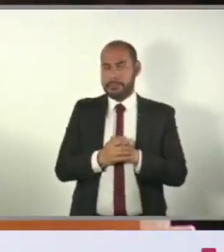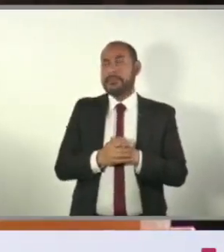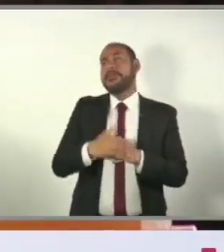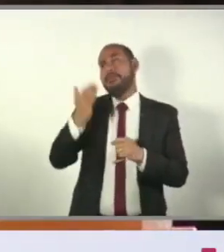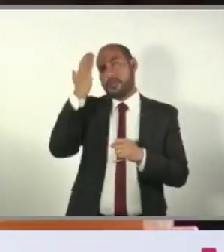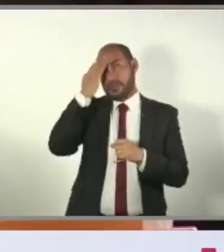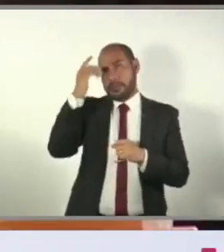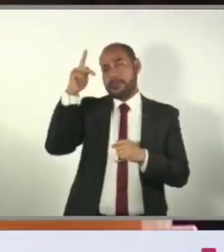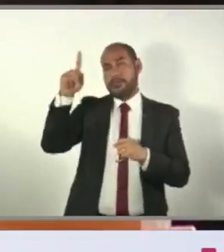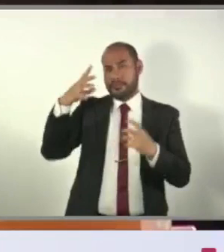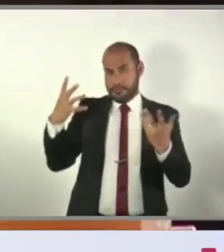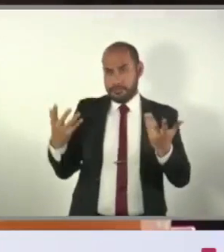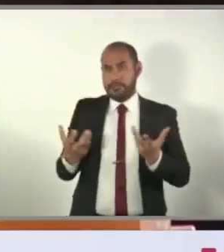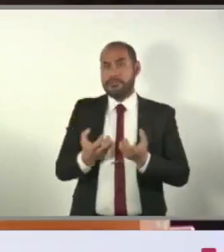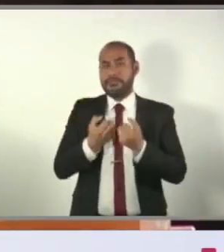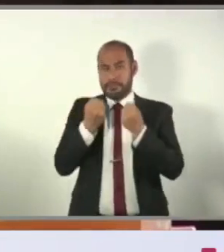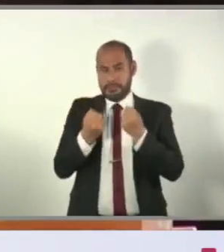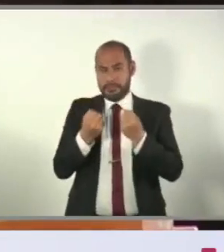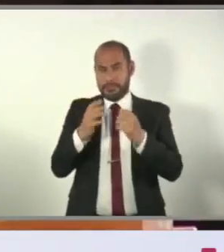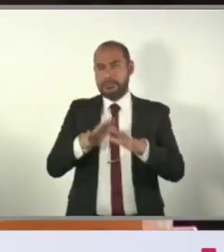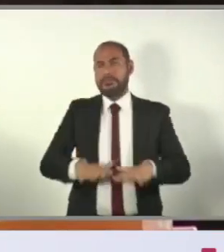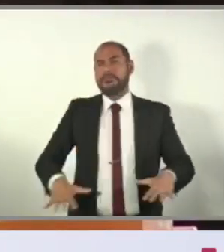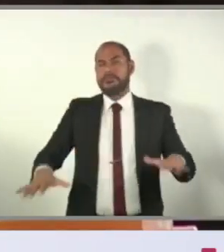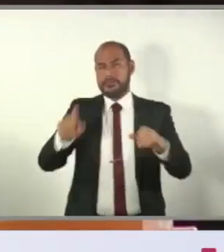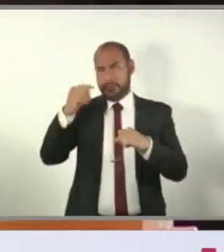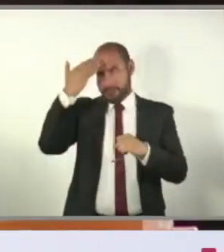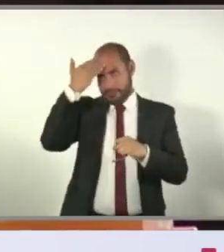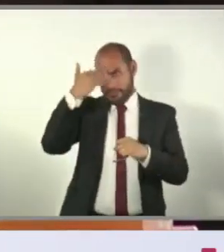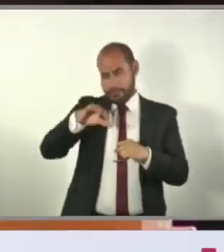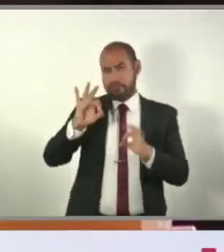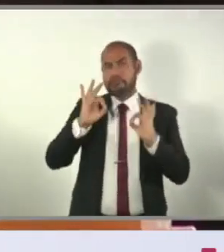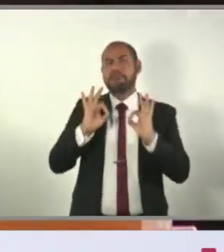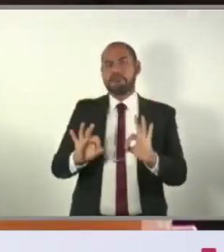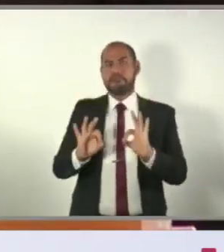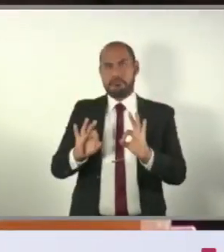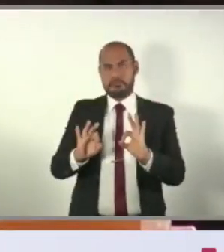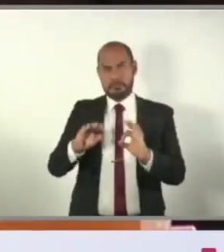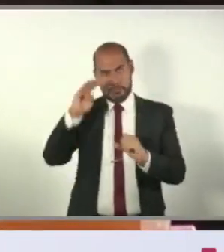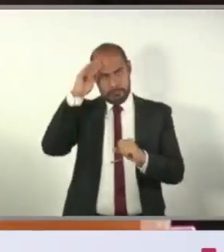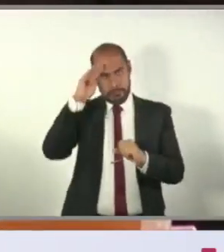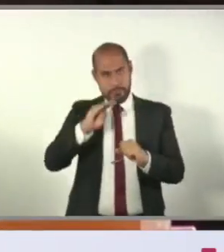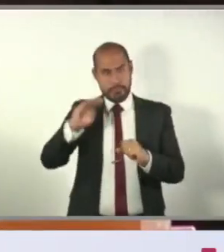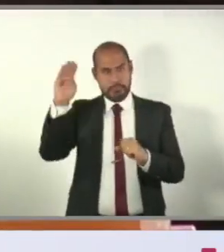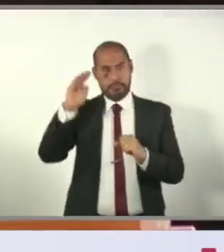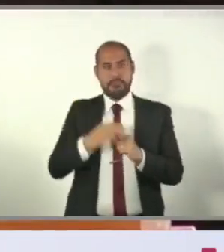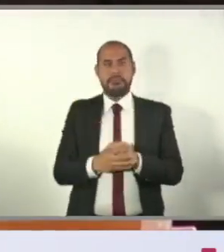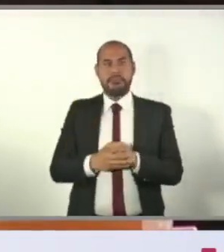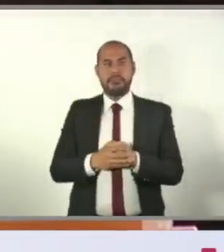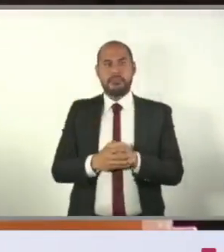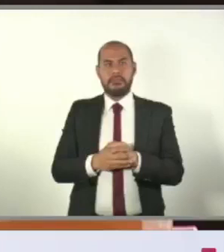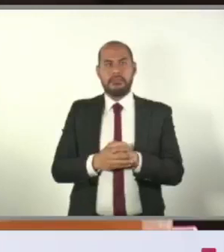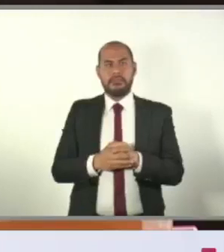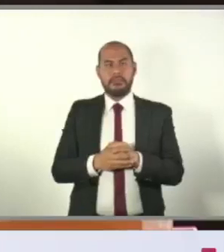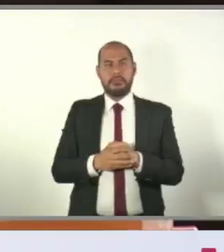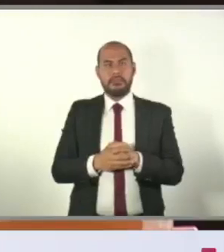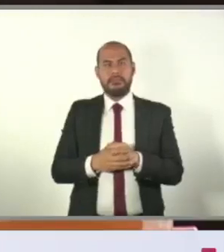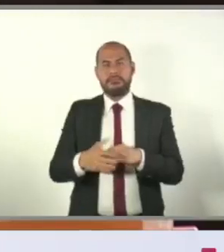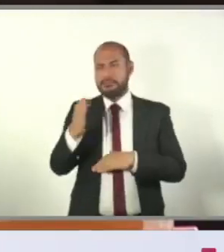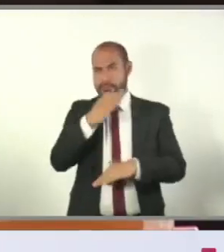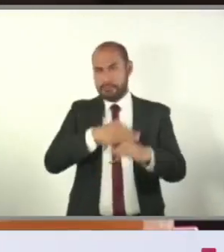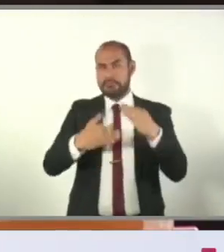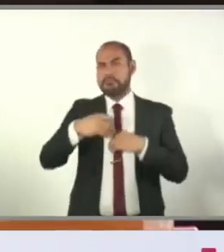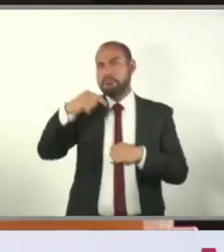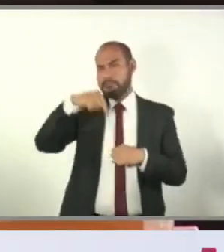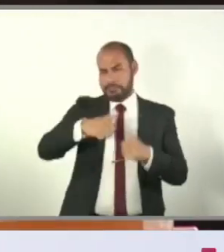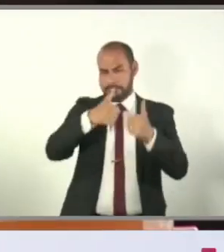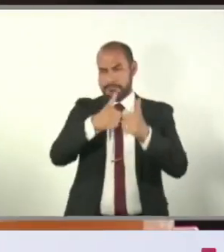salvación ante todo tu pueblo. Tú bien sabes, Señor, que no guardé silencio. Todos, aquí